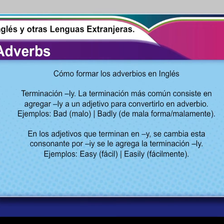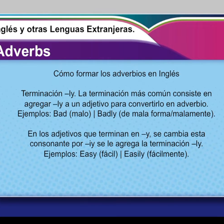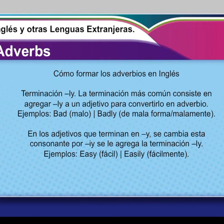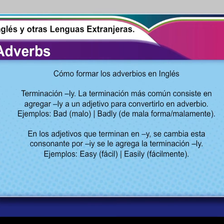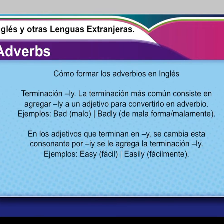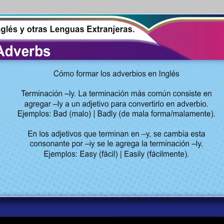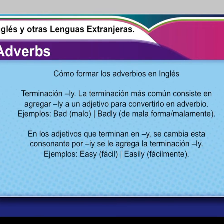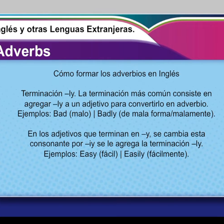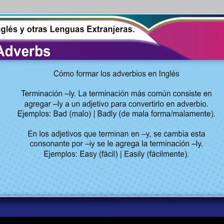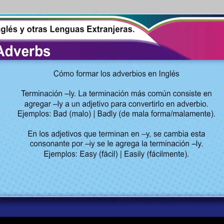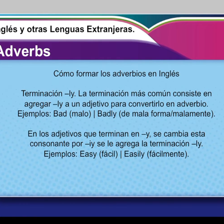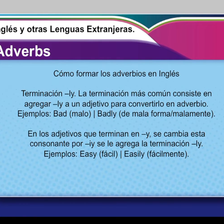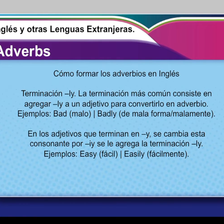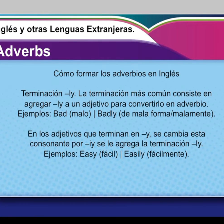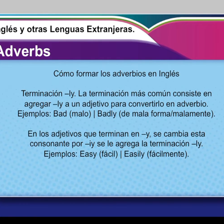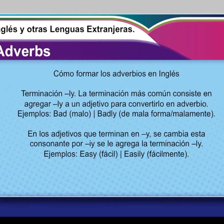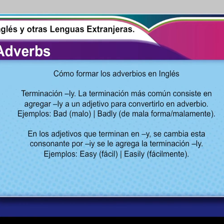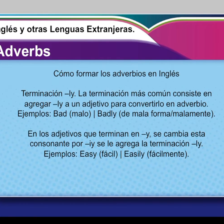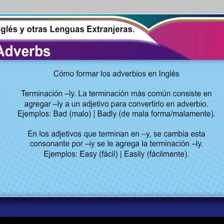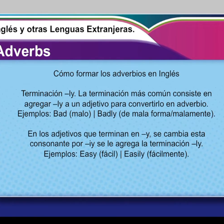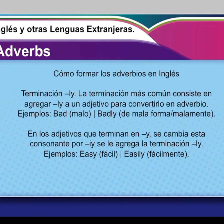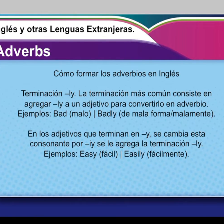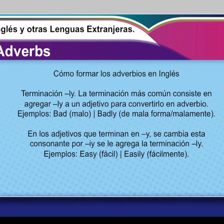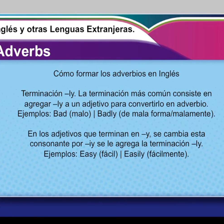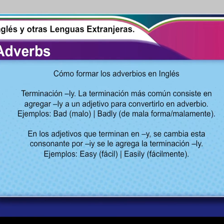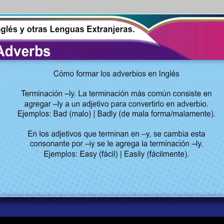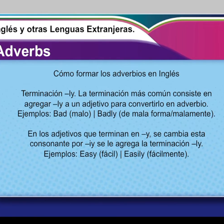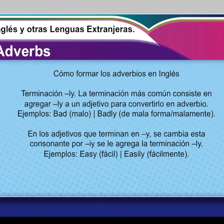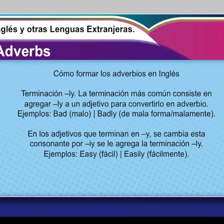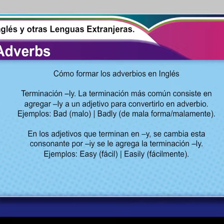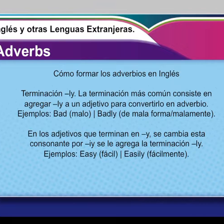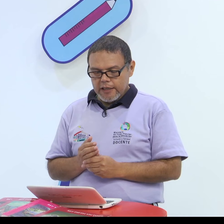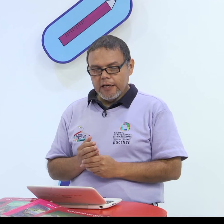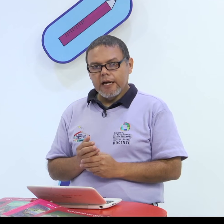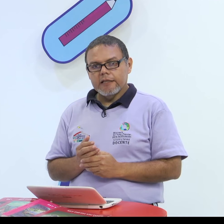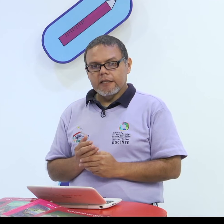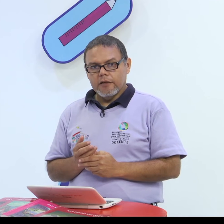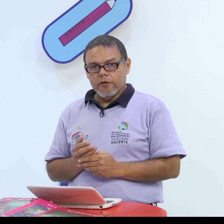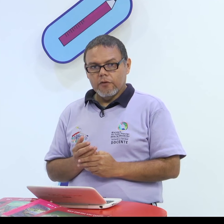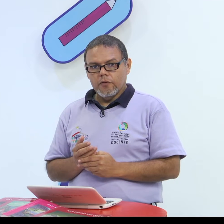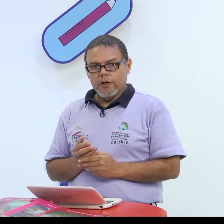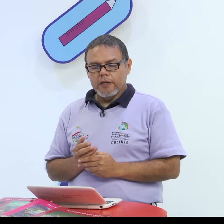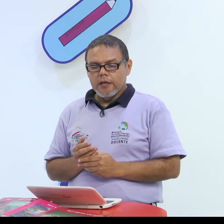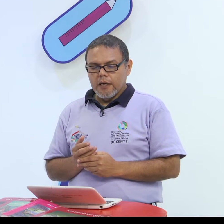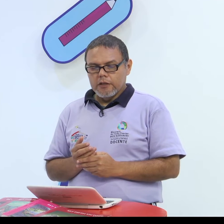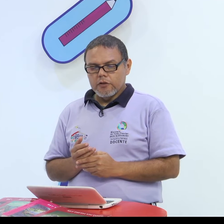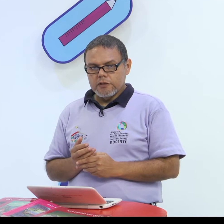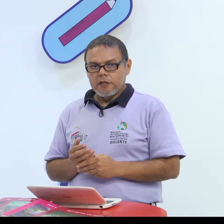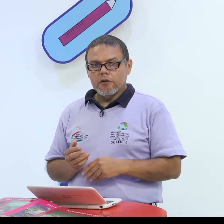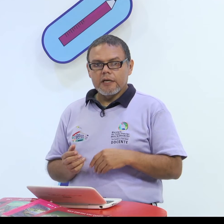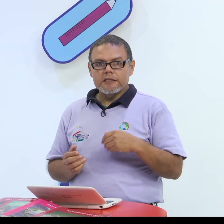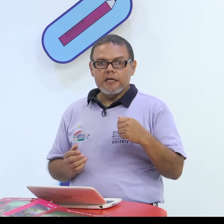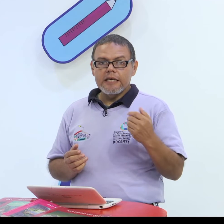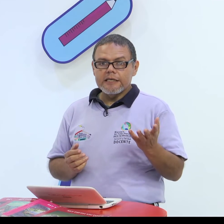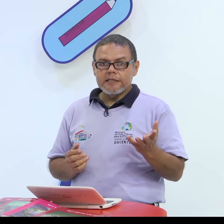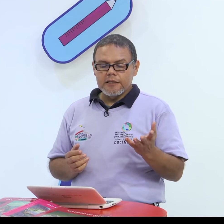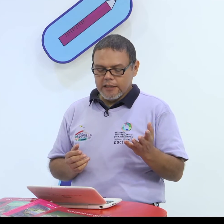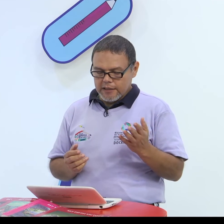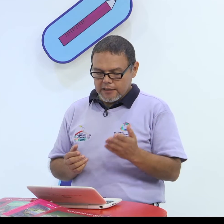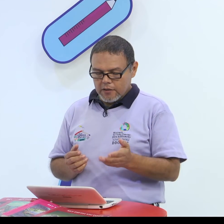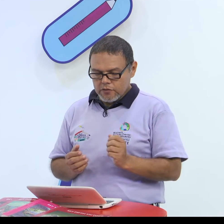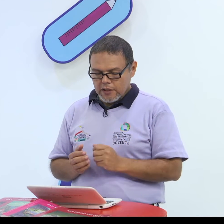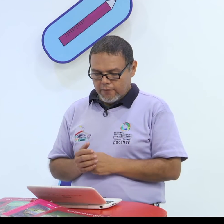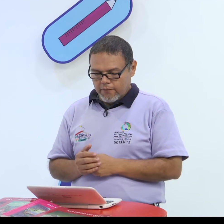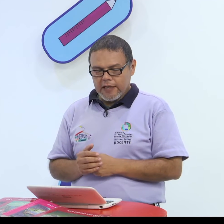le vamos a agregar la terminación LY. Igualmente como hicimos en el anterior, ¿ok? Entonces, lo que es easy,